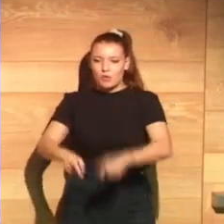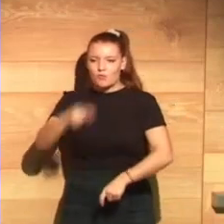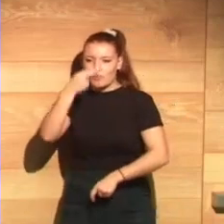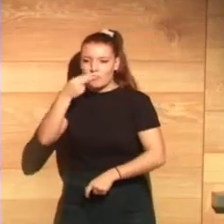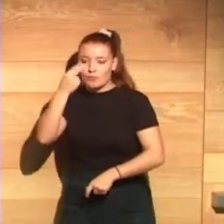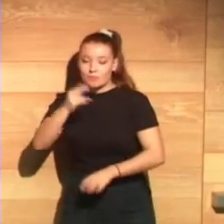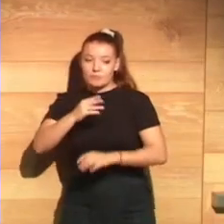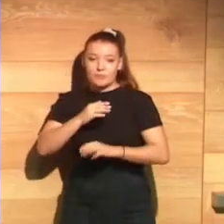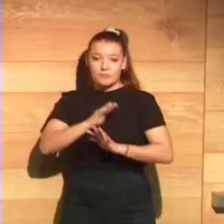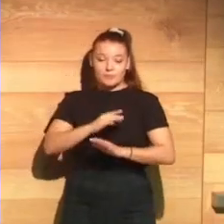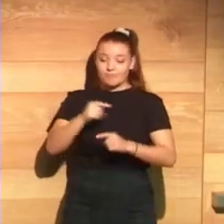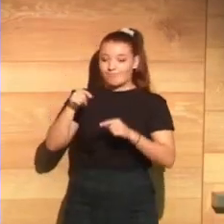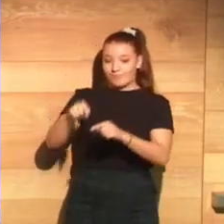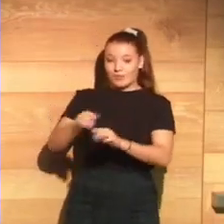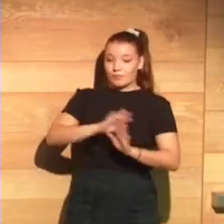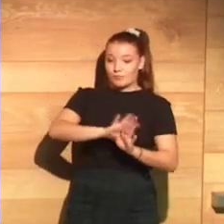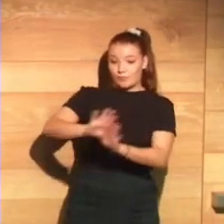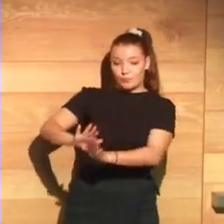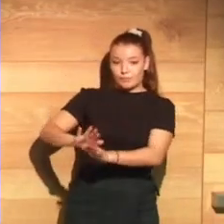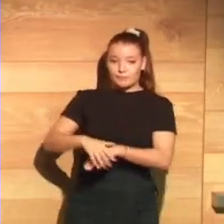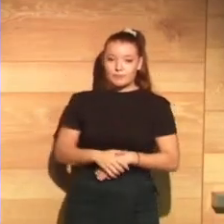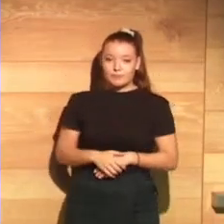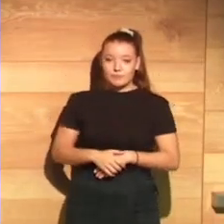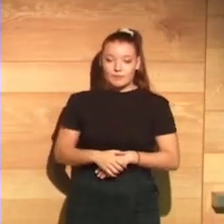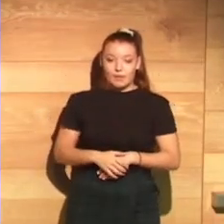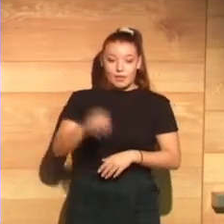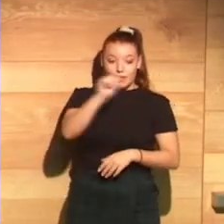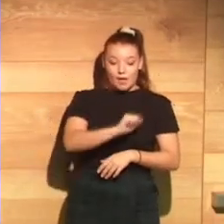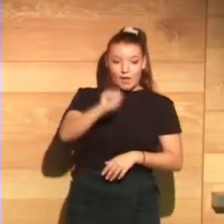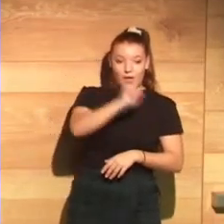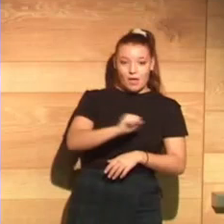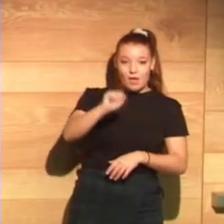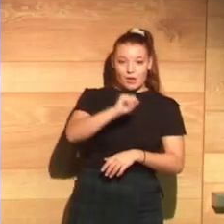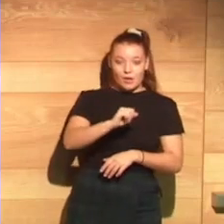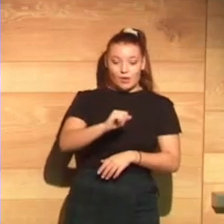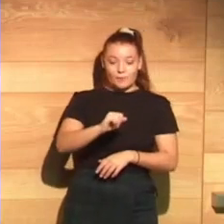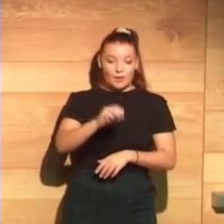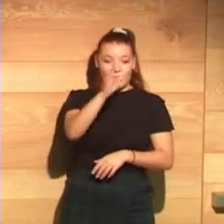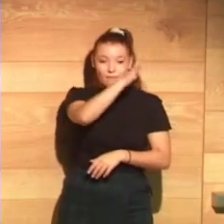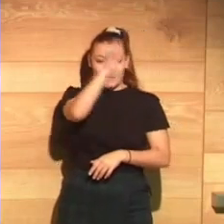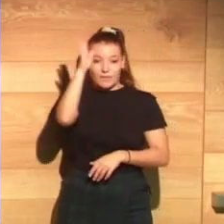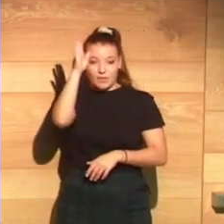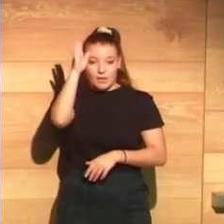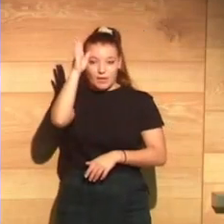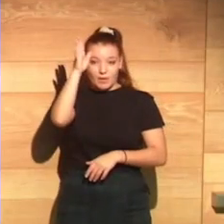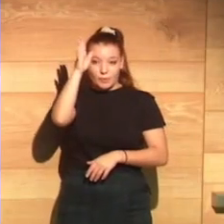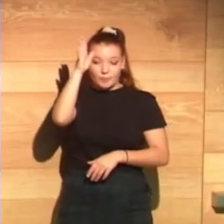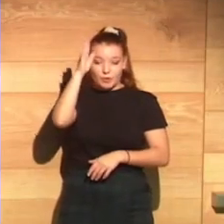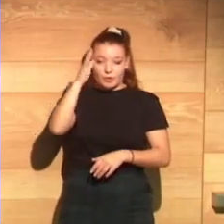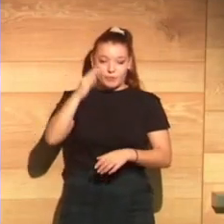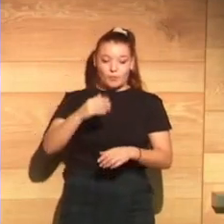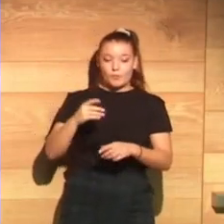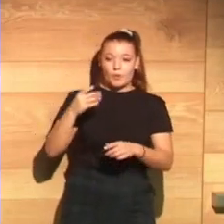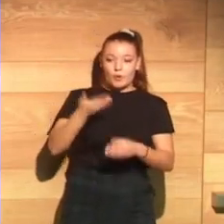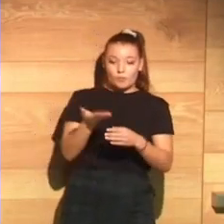interesante, pero es verdad que ahí se queda, ¿no? Lo que siempre prevalece, y cada año cuando se celebra en verano el aniversario de